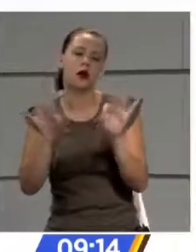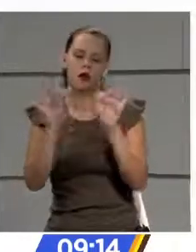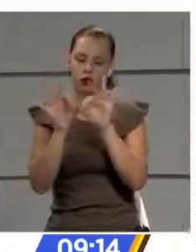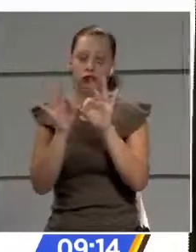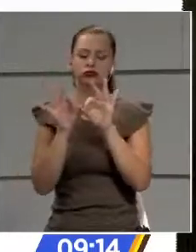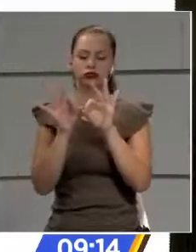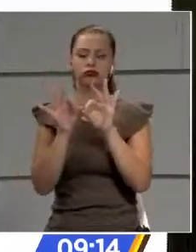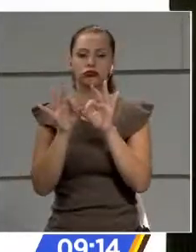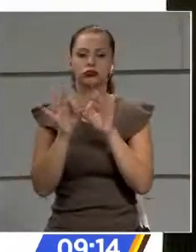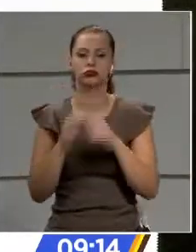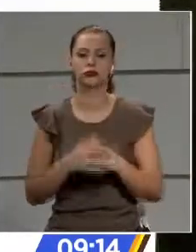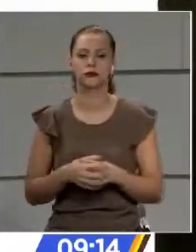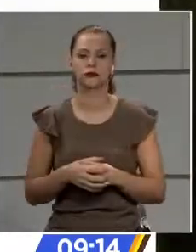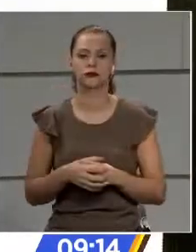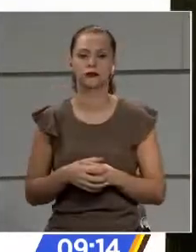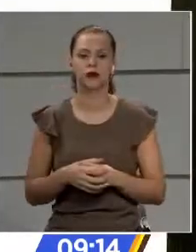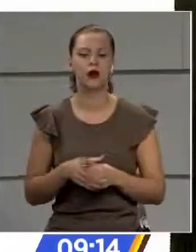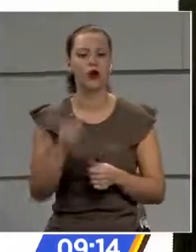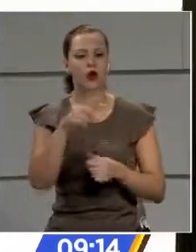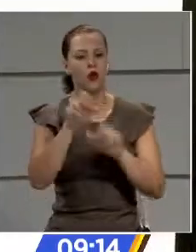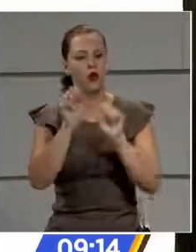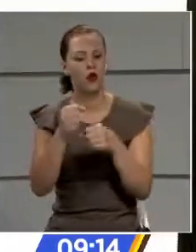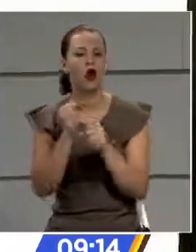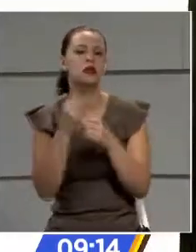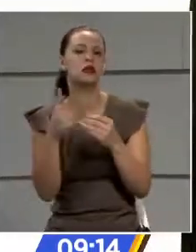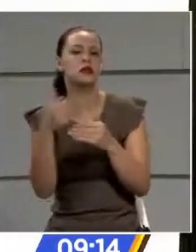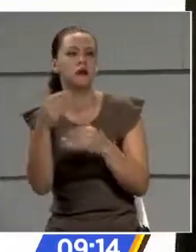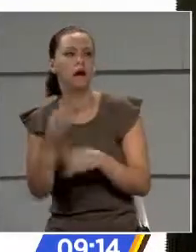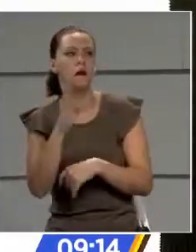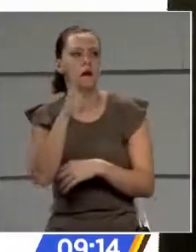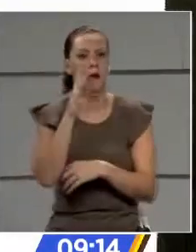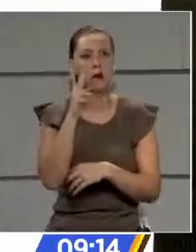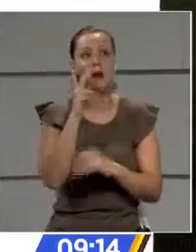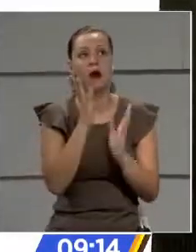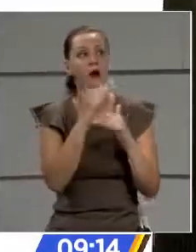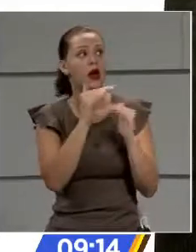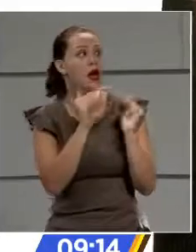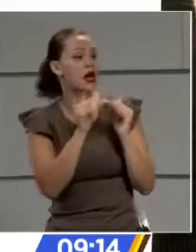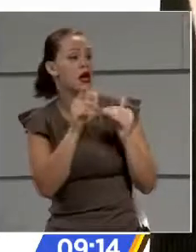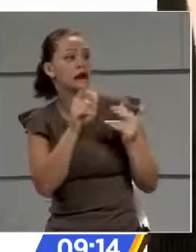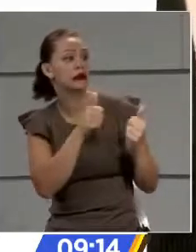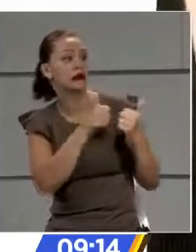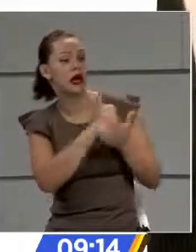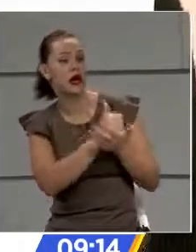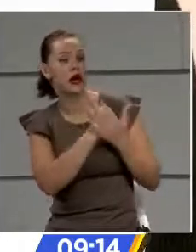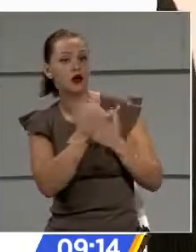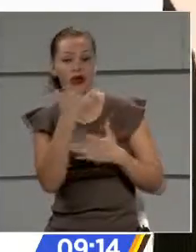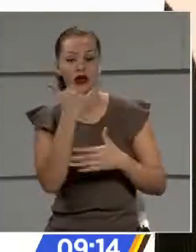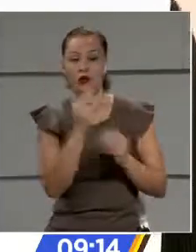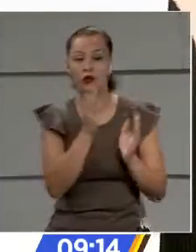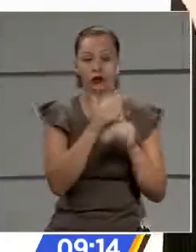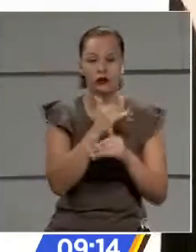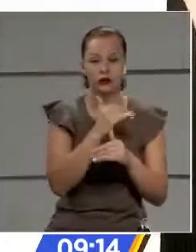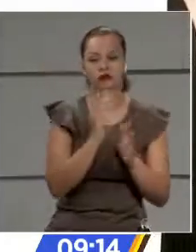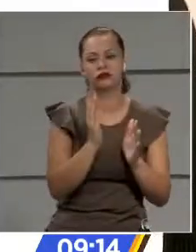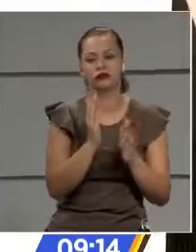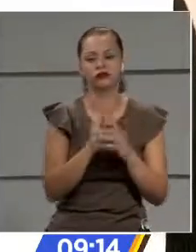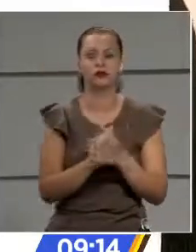que lo puedan hacer después. Si mamá y papá no están en la casa o la persona encargada que tiene el teléfono no está,